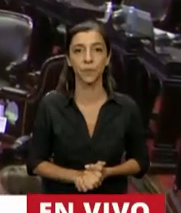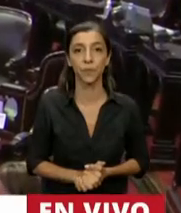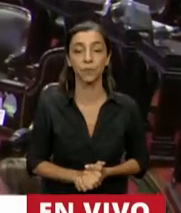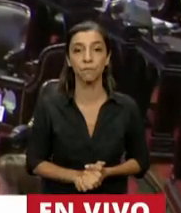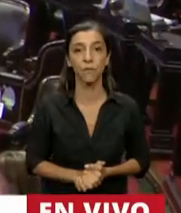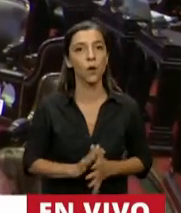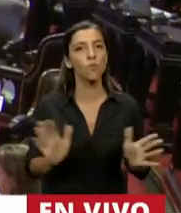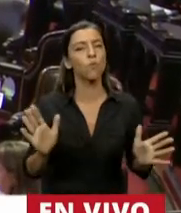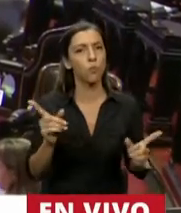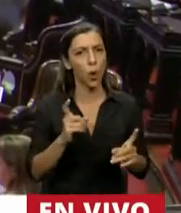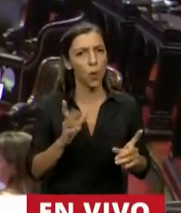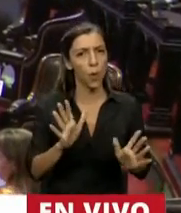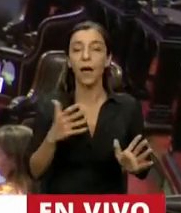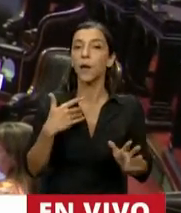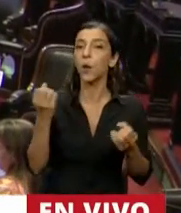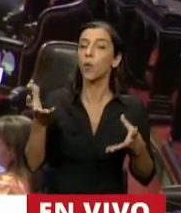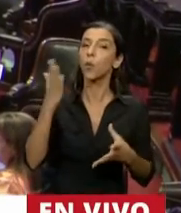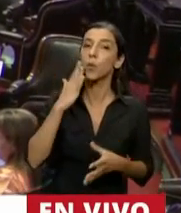pero si tiene problemas mentales